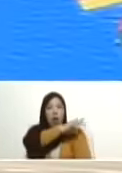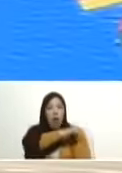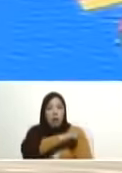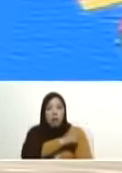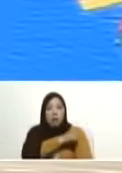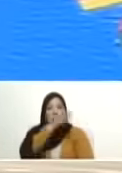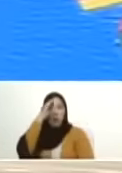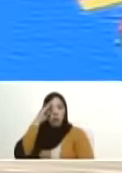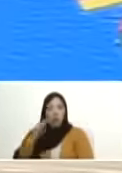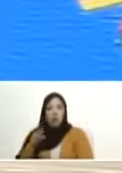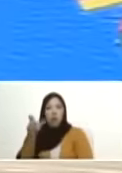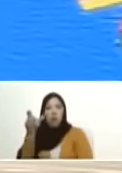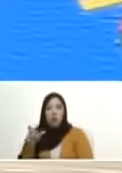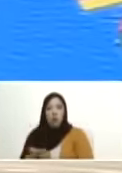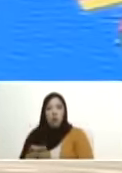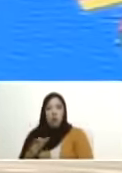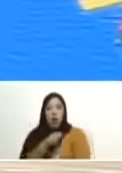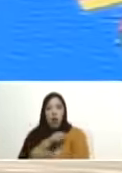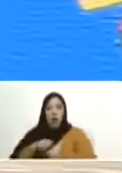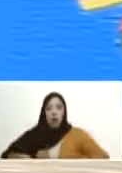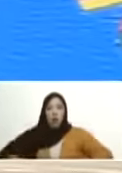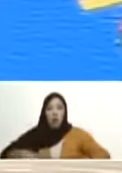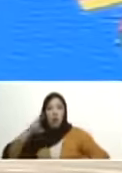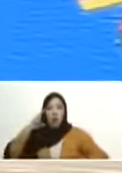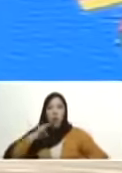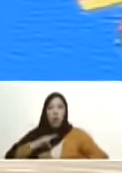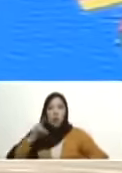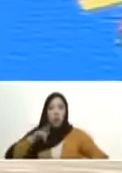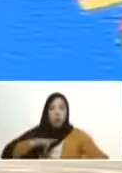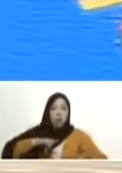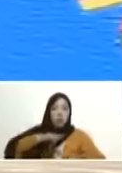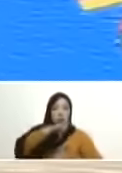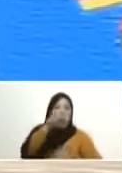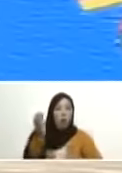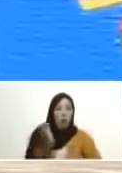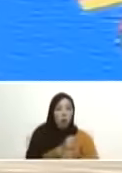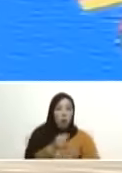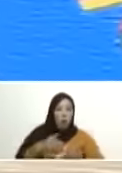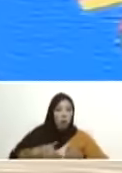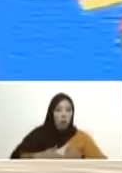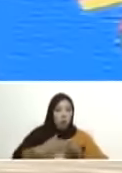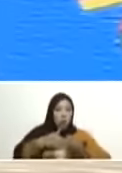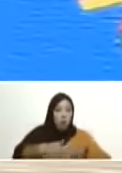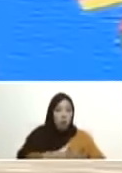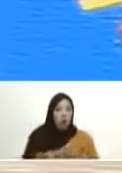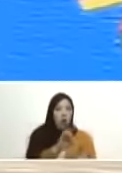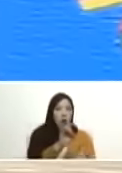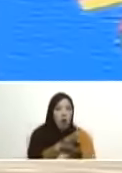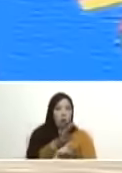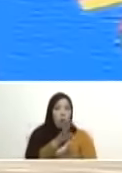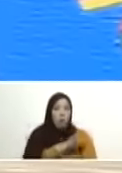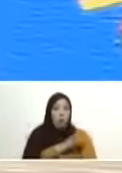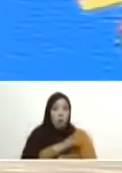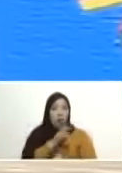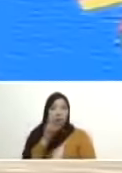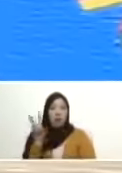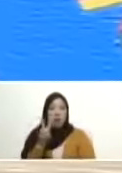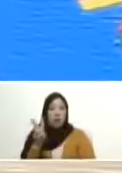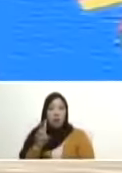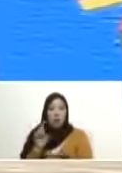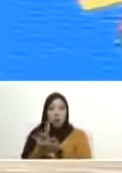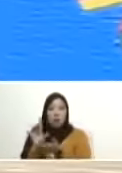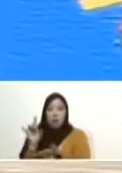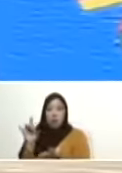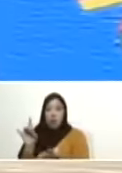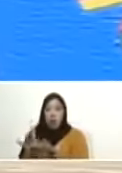le dije a la Armada Bolivariana, vayan, capturan los buques y los sacan de las aguas por delimitar y los sacan